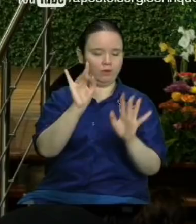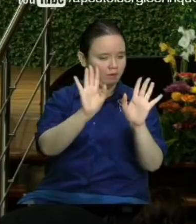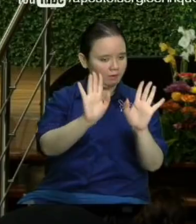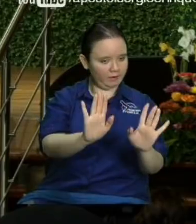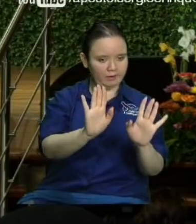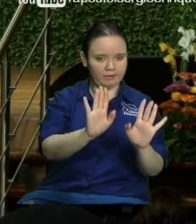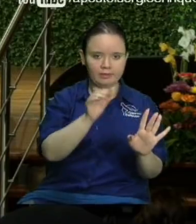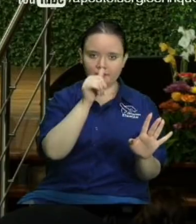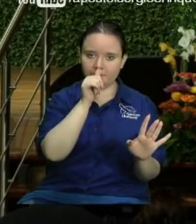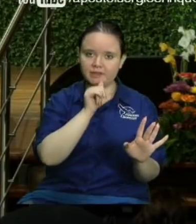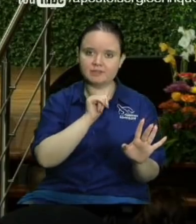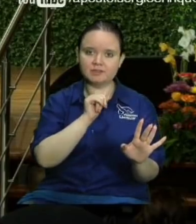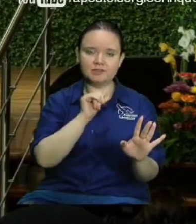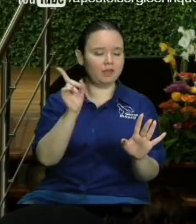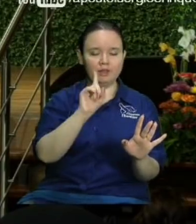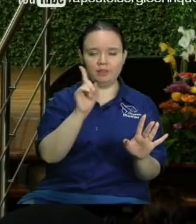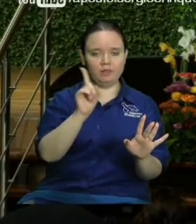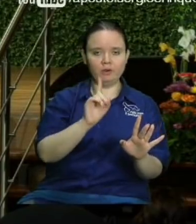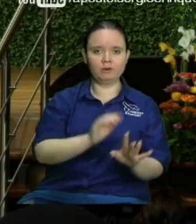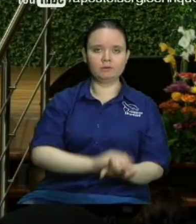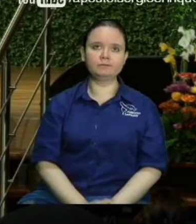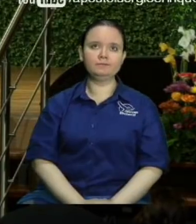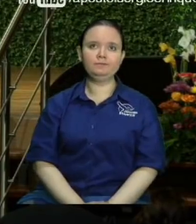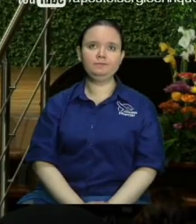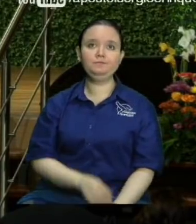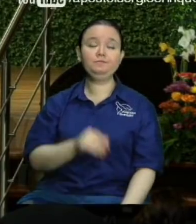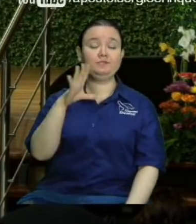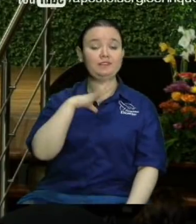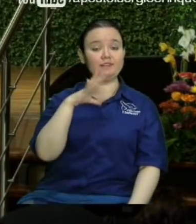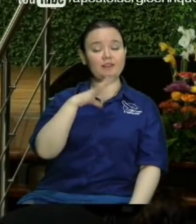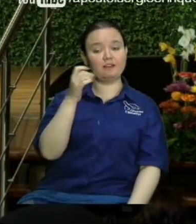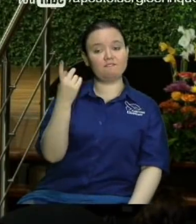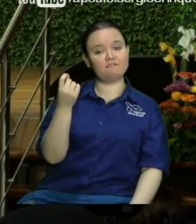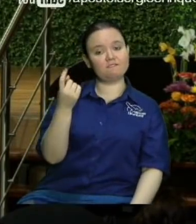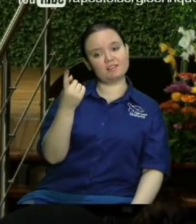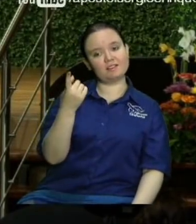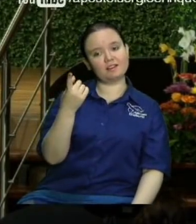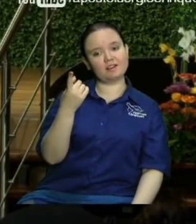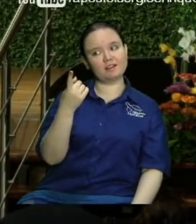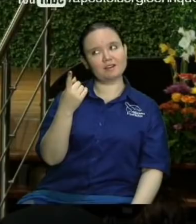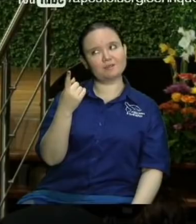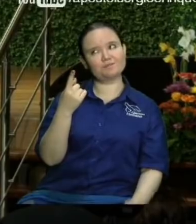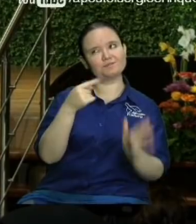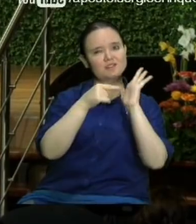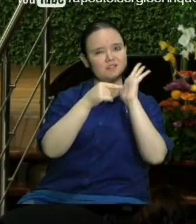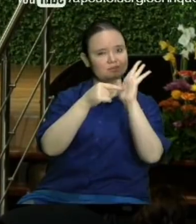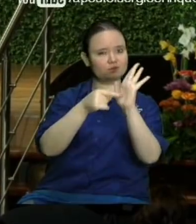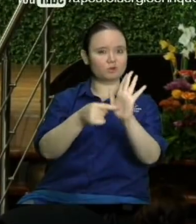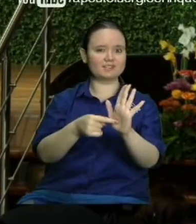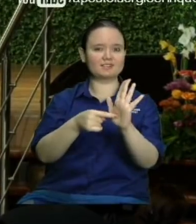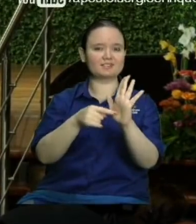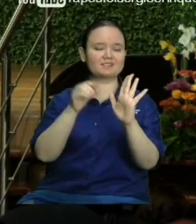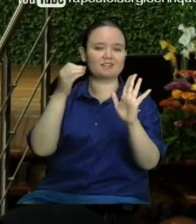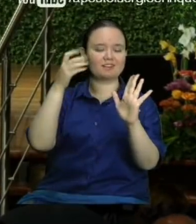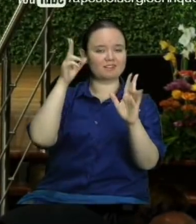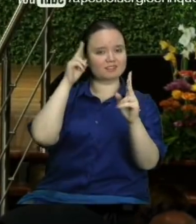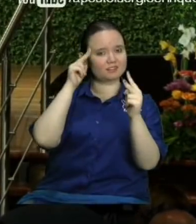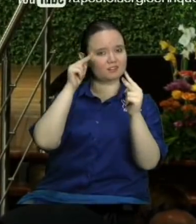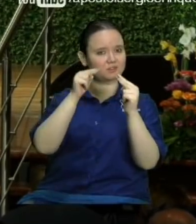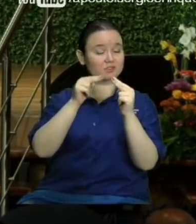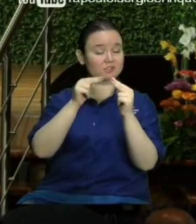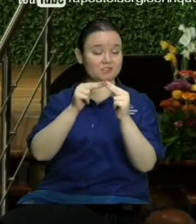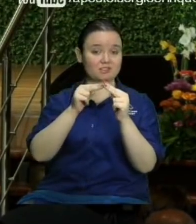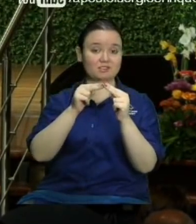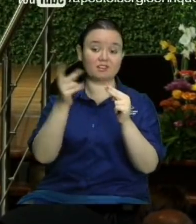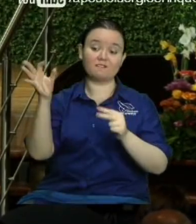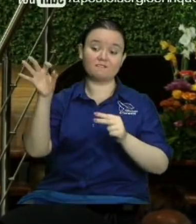tribulación todavía. Que tenía que haber señales, que tenía que conocerse al